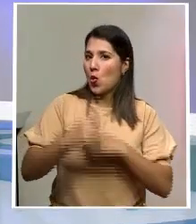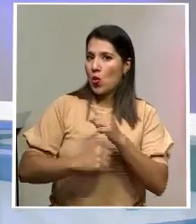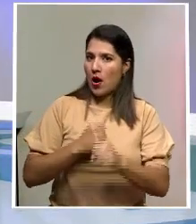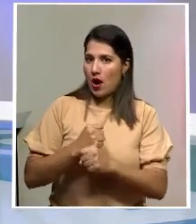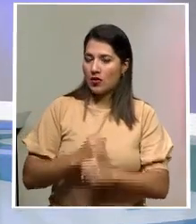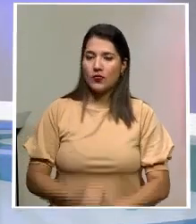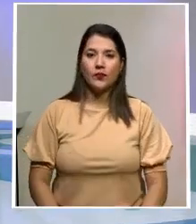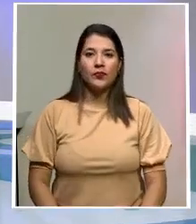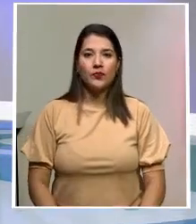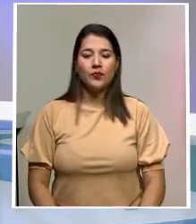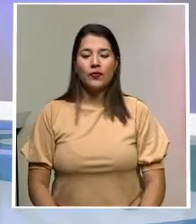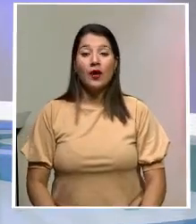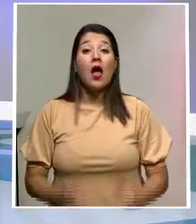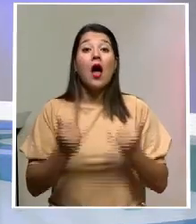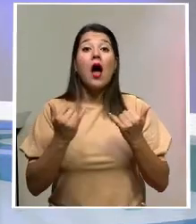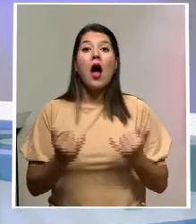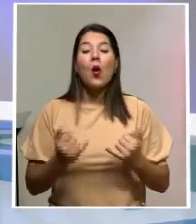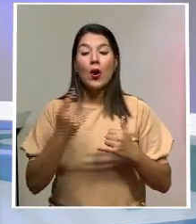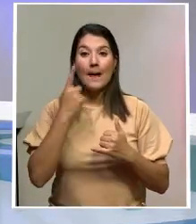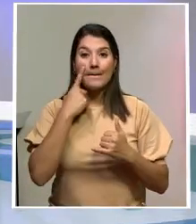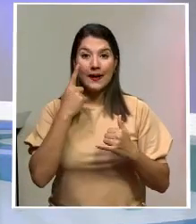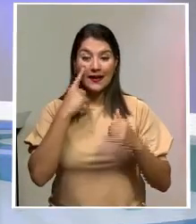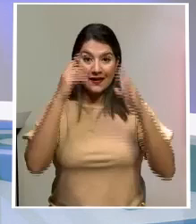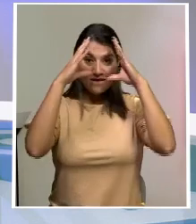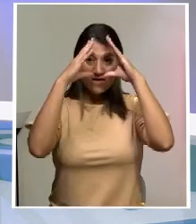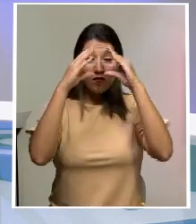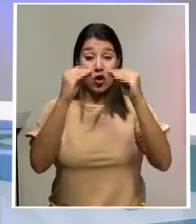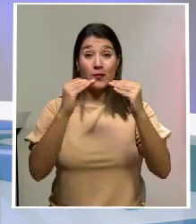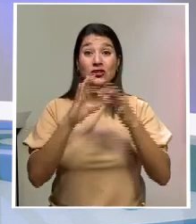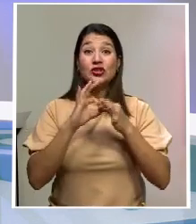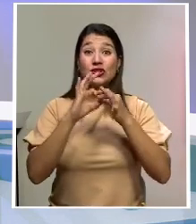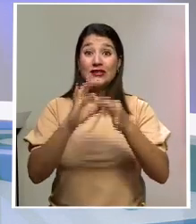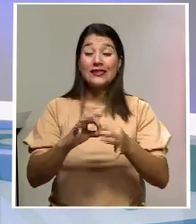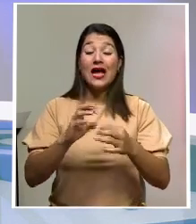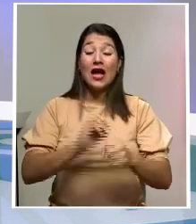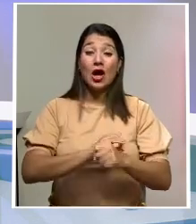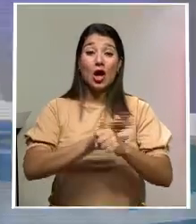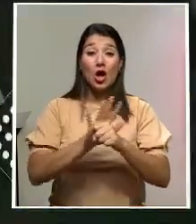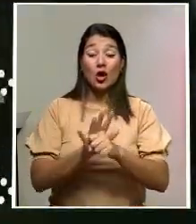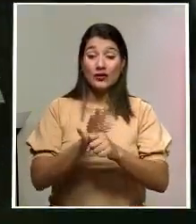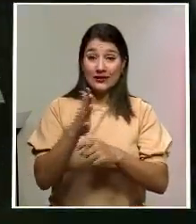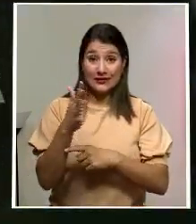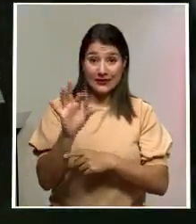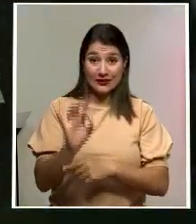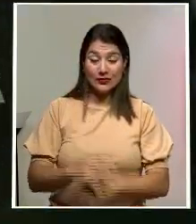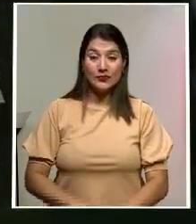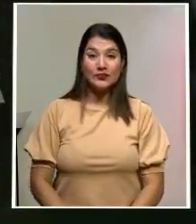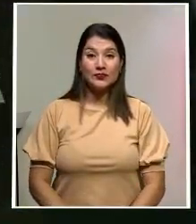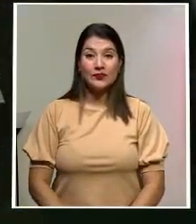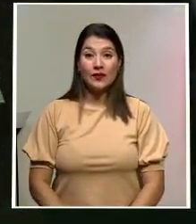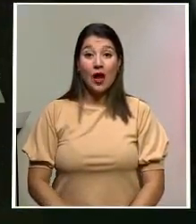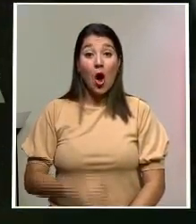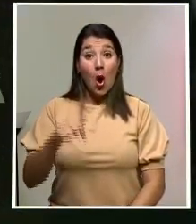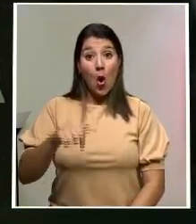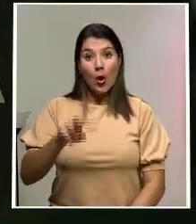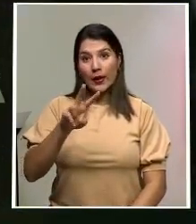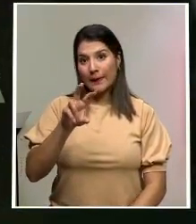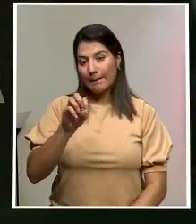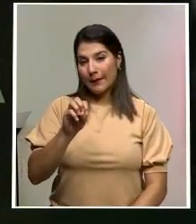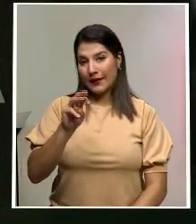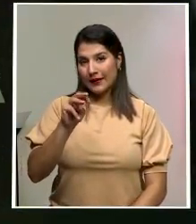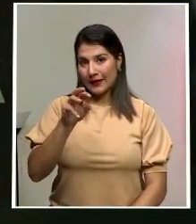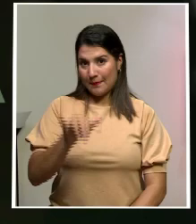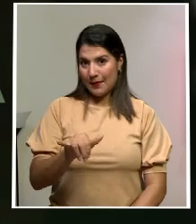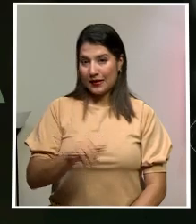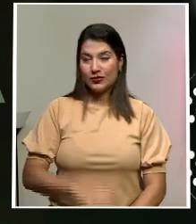Vamos ahora a revisar la situación epidemiológica con los datos COVID al 20 de mayo.